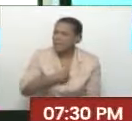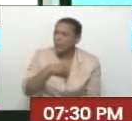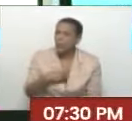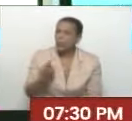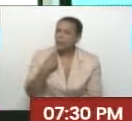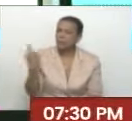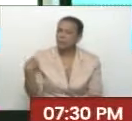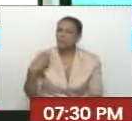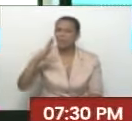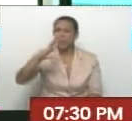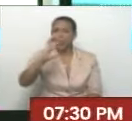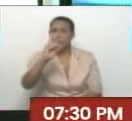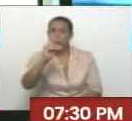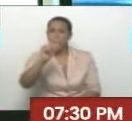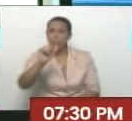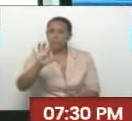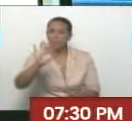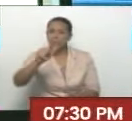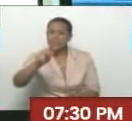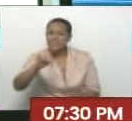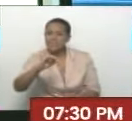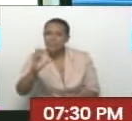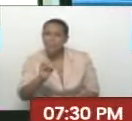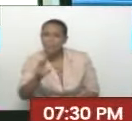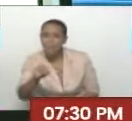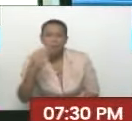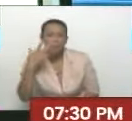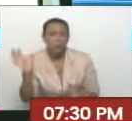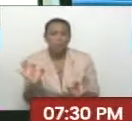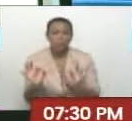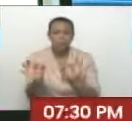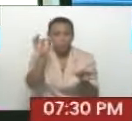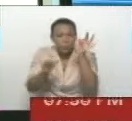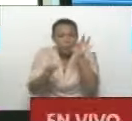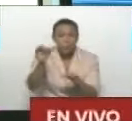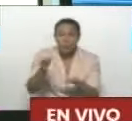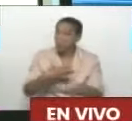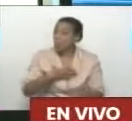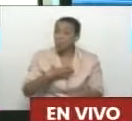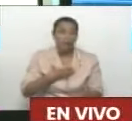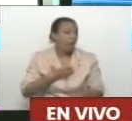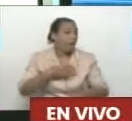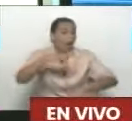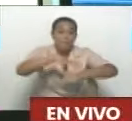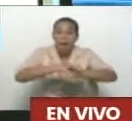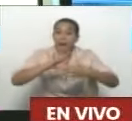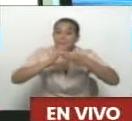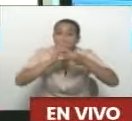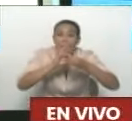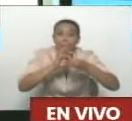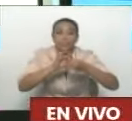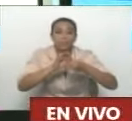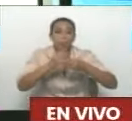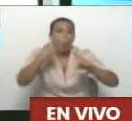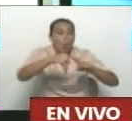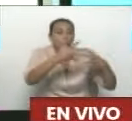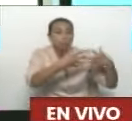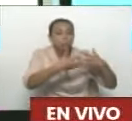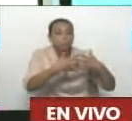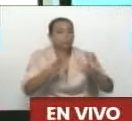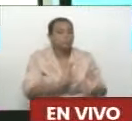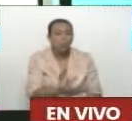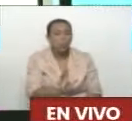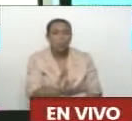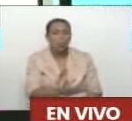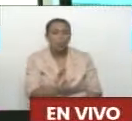dicho, el colonialismo judicial. Y Venezuela no está para colonialismo judicial. No